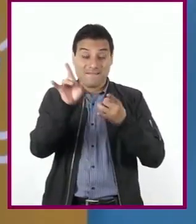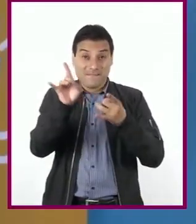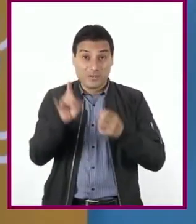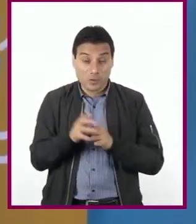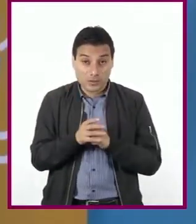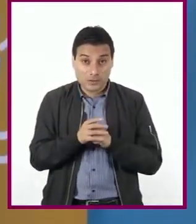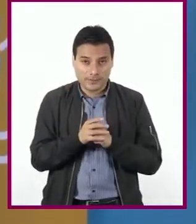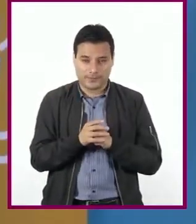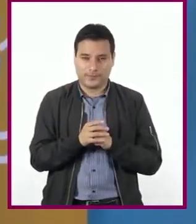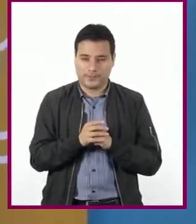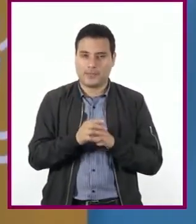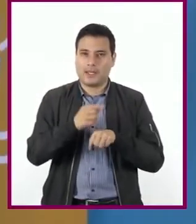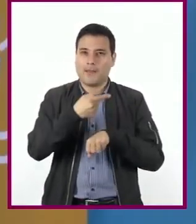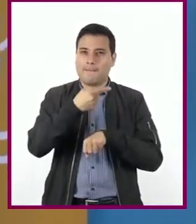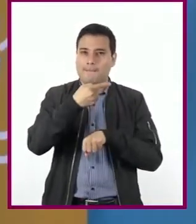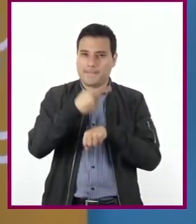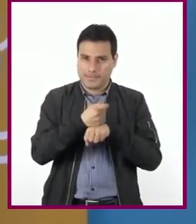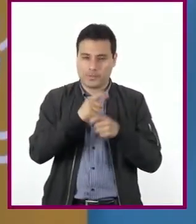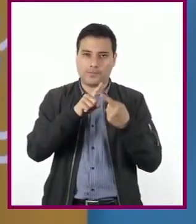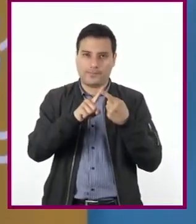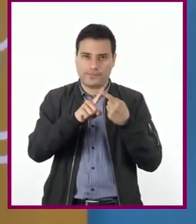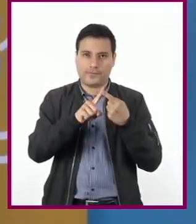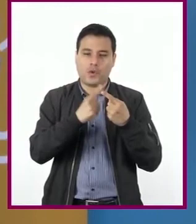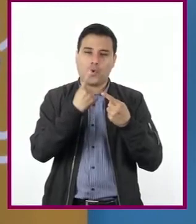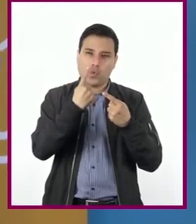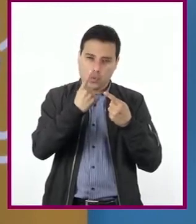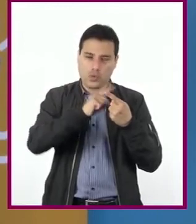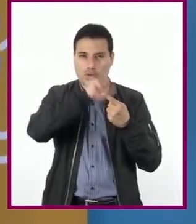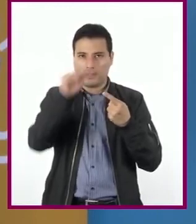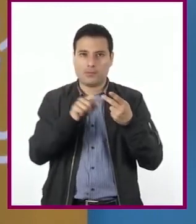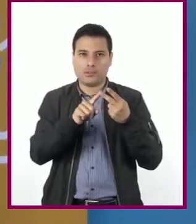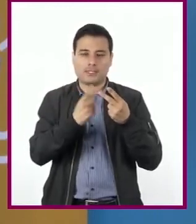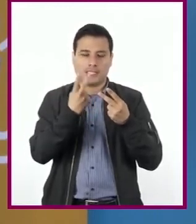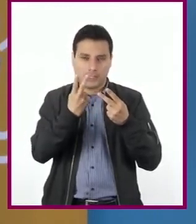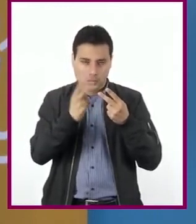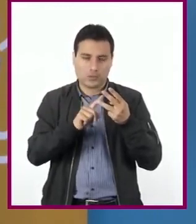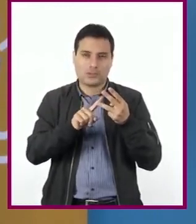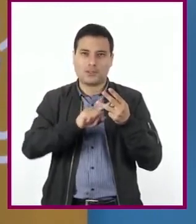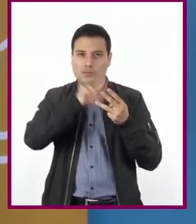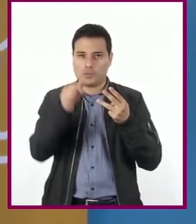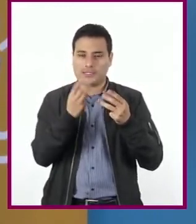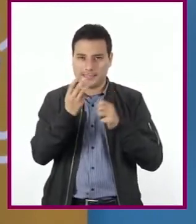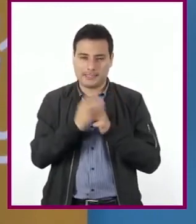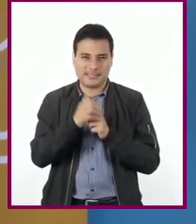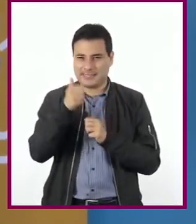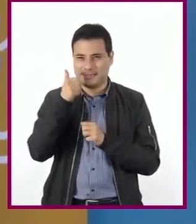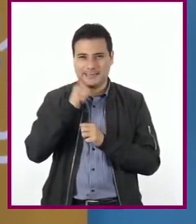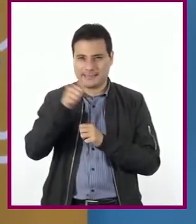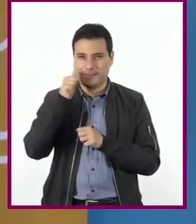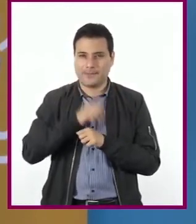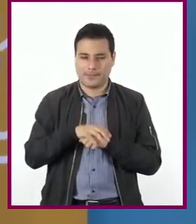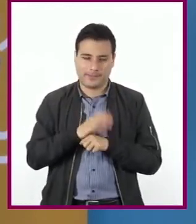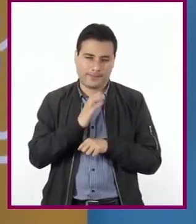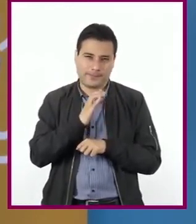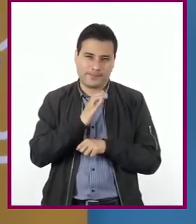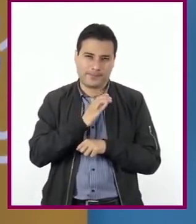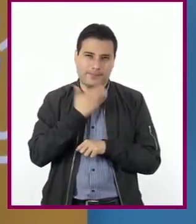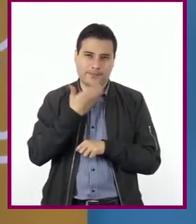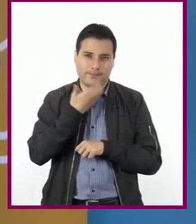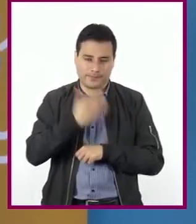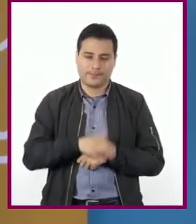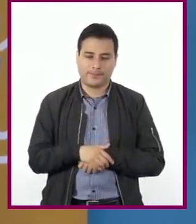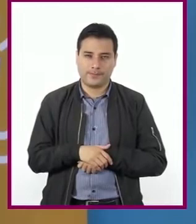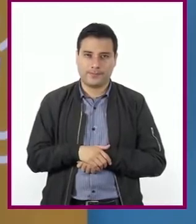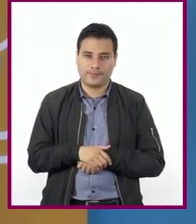traza un vector uno a continuación del otro, uniendo el inicio del primer vector con el final del